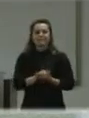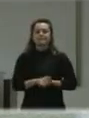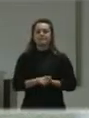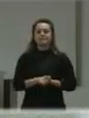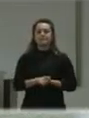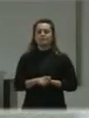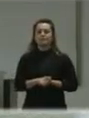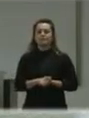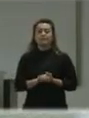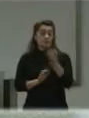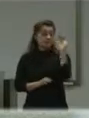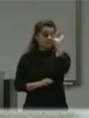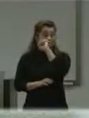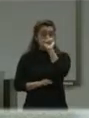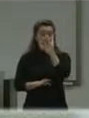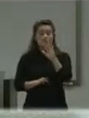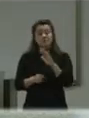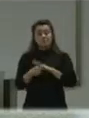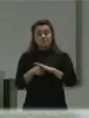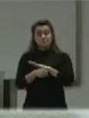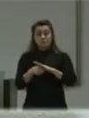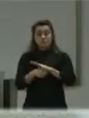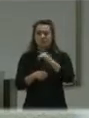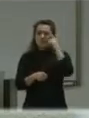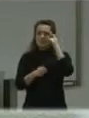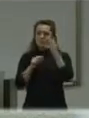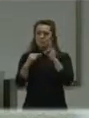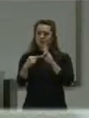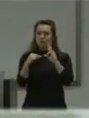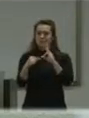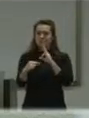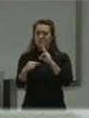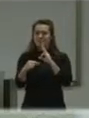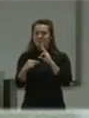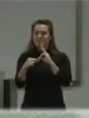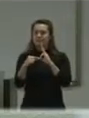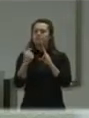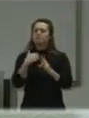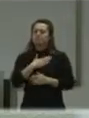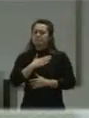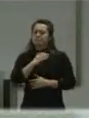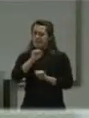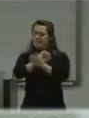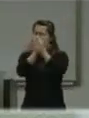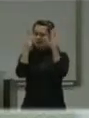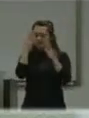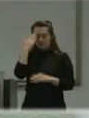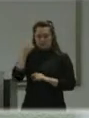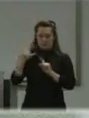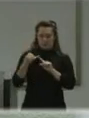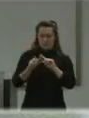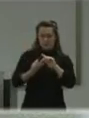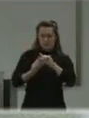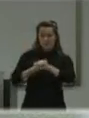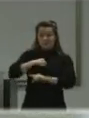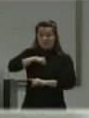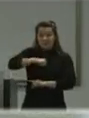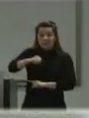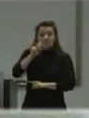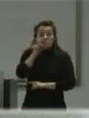pues partiendo desde ese punto de vista y teniendo muy en claro nuestros derechos y no derechos